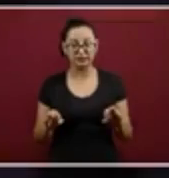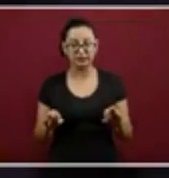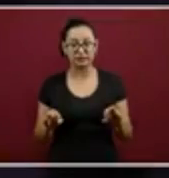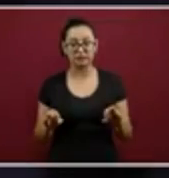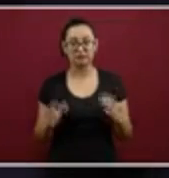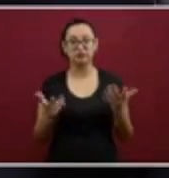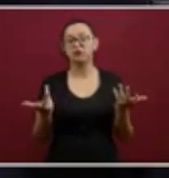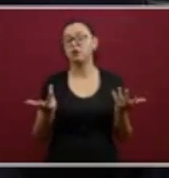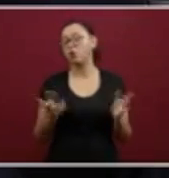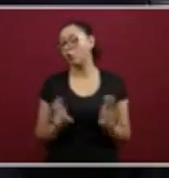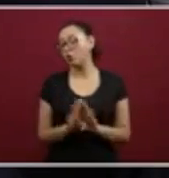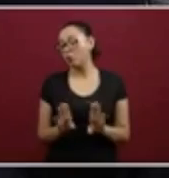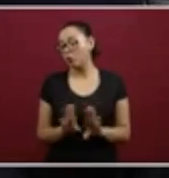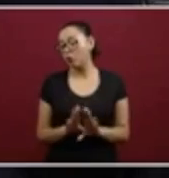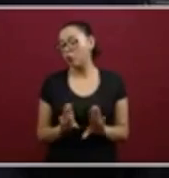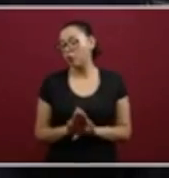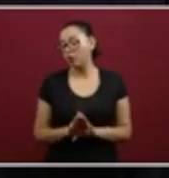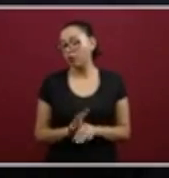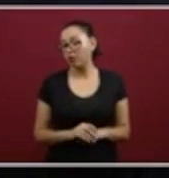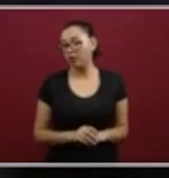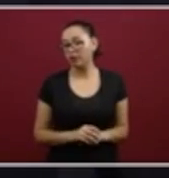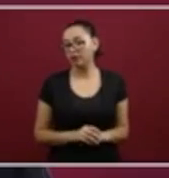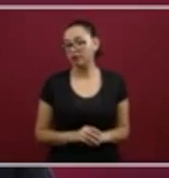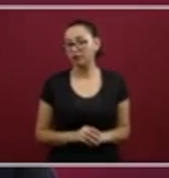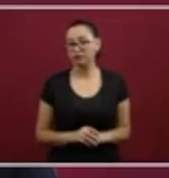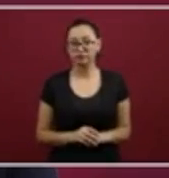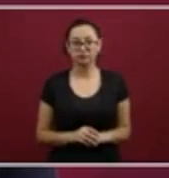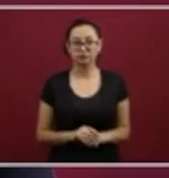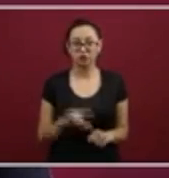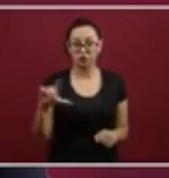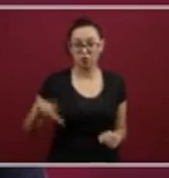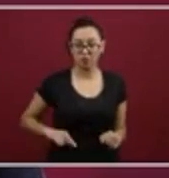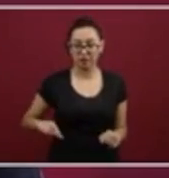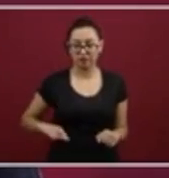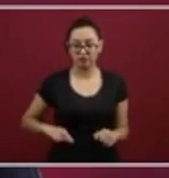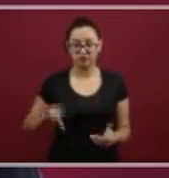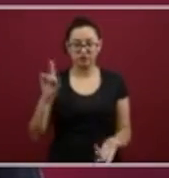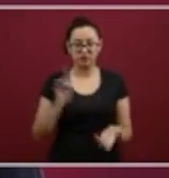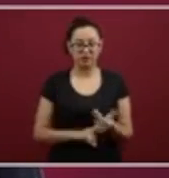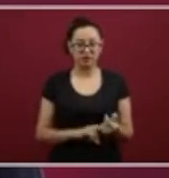en México, en el gobierno,